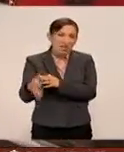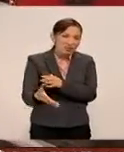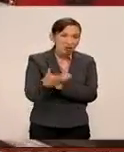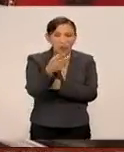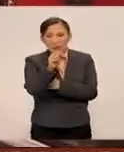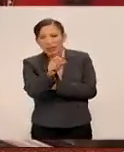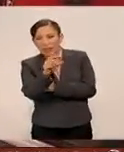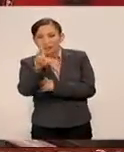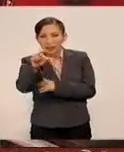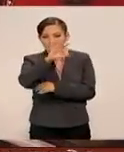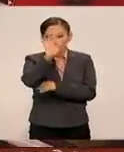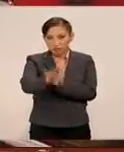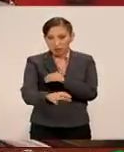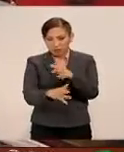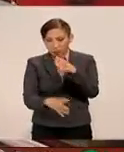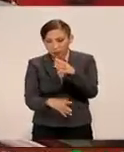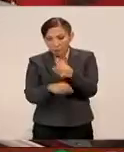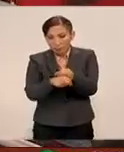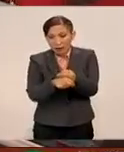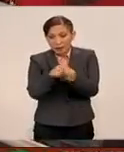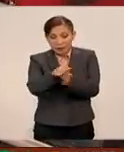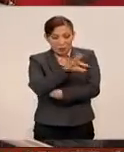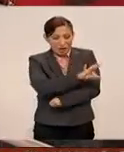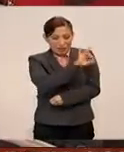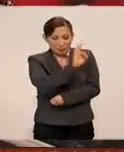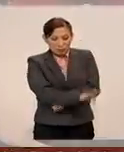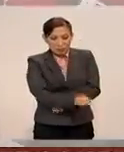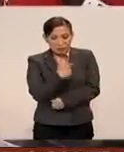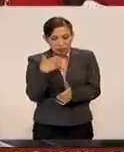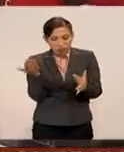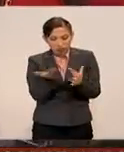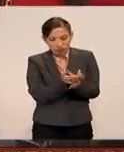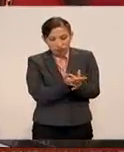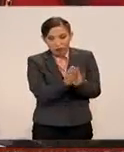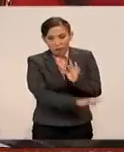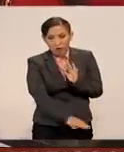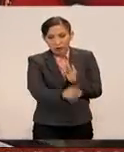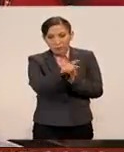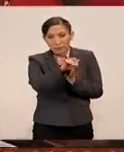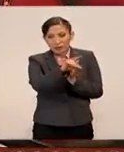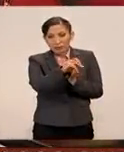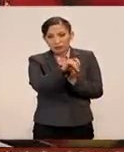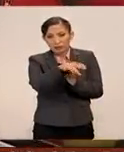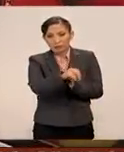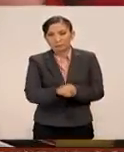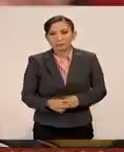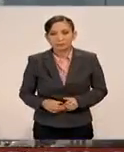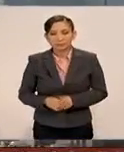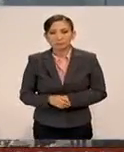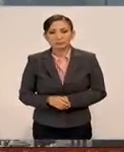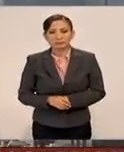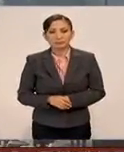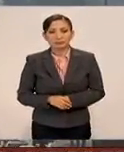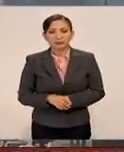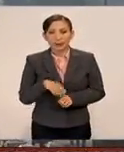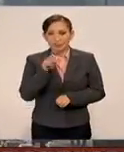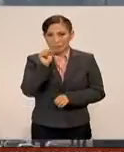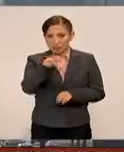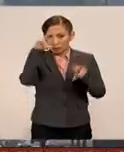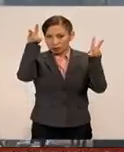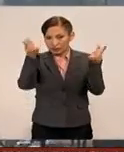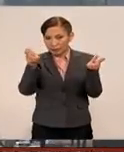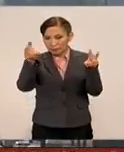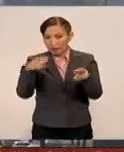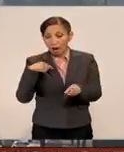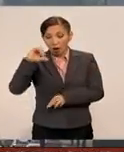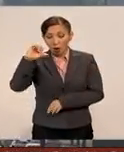entre un 20 y 30% de este 40% que se dedica del Fondo Metropolitano. Sobre este mismo tema,